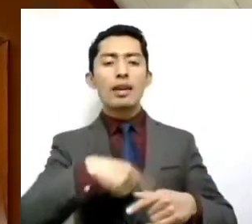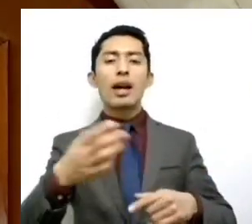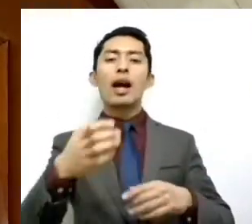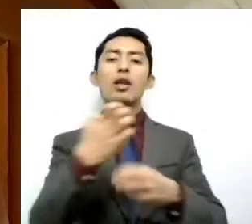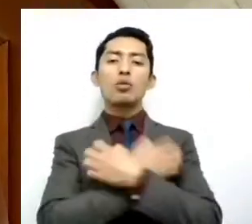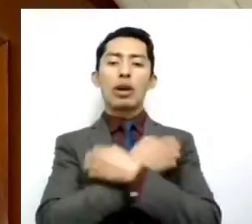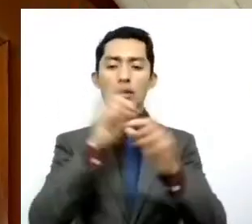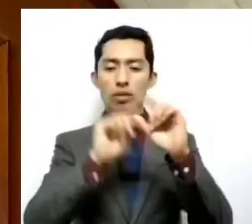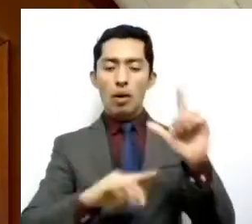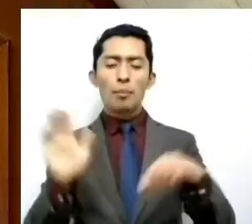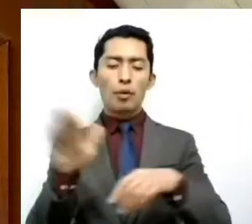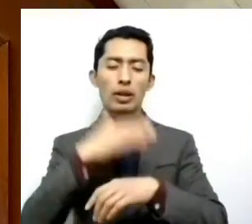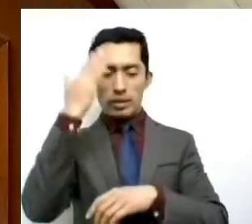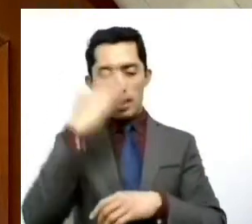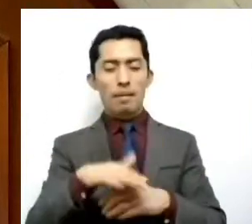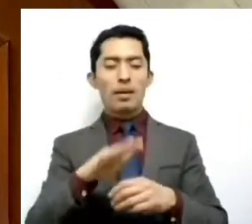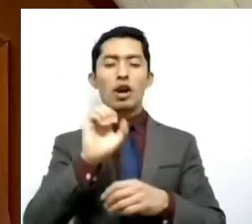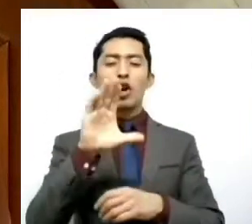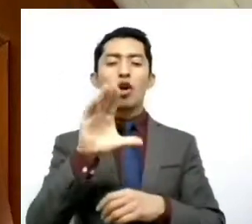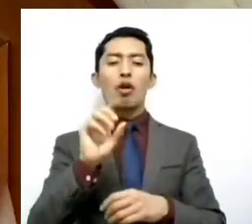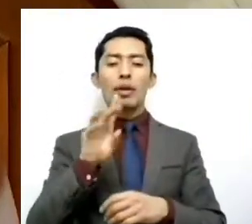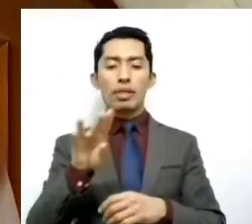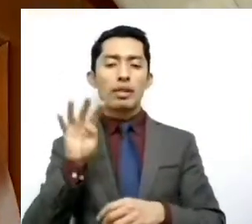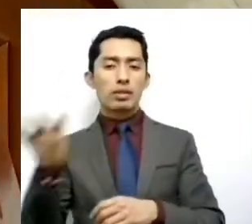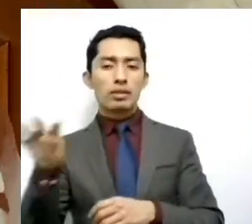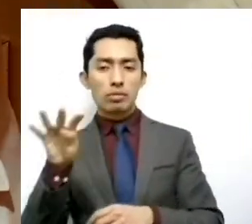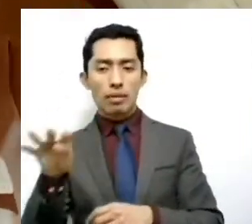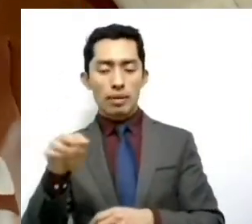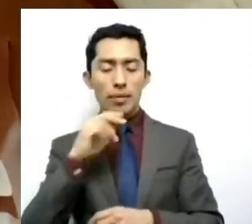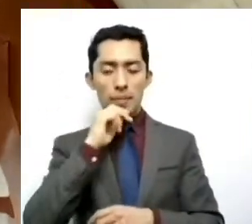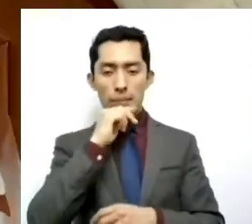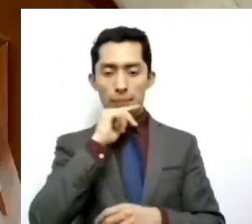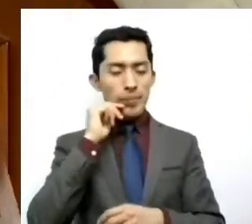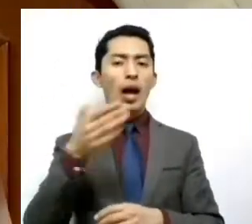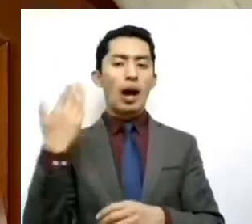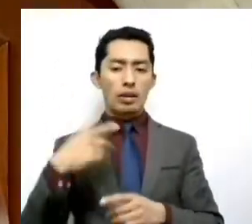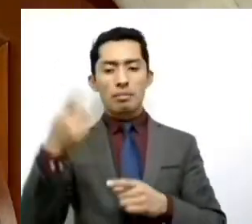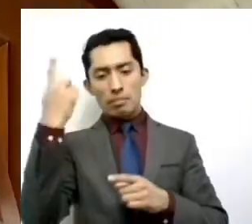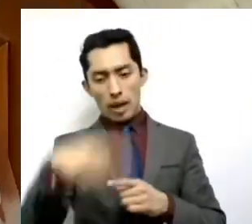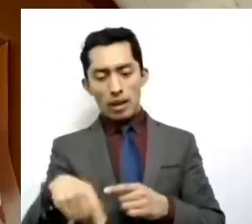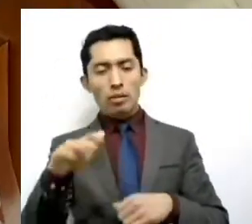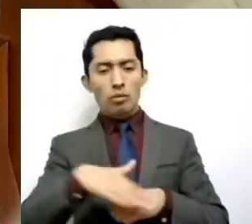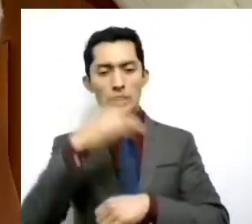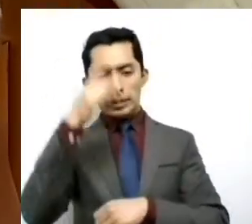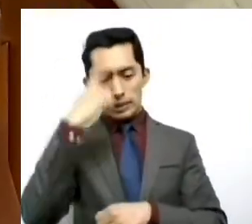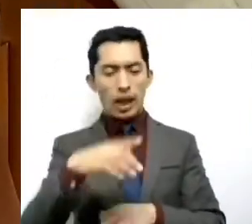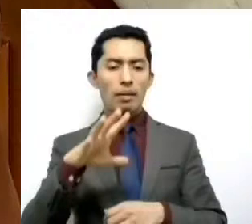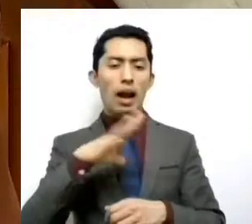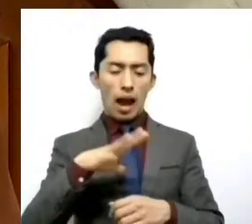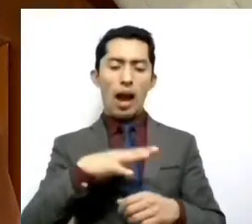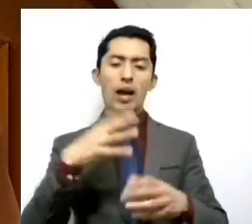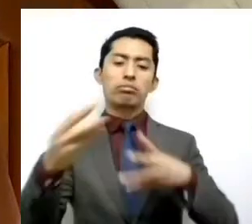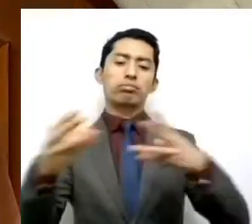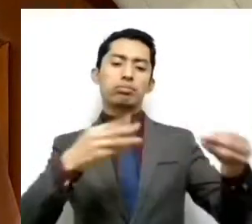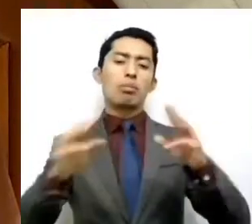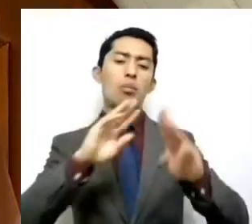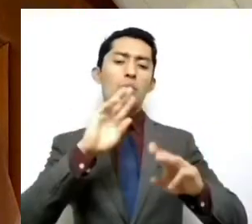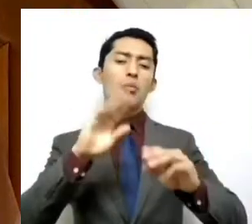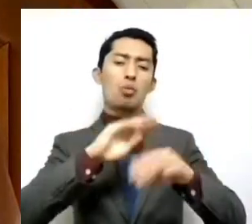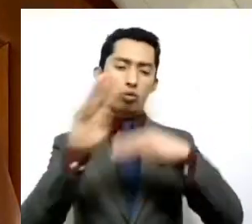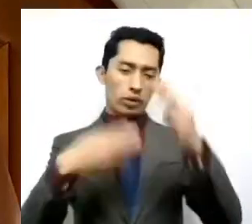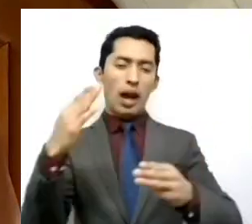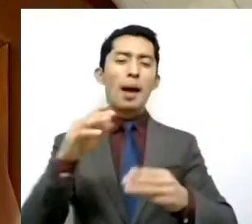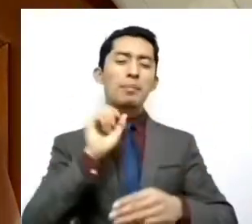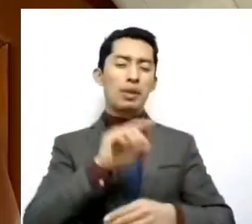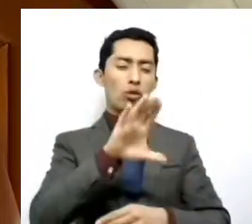el COVID-19, en la que se señaló que derivado de la propagación a nivel mundial del COVID-19 y